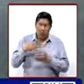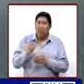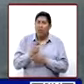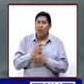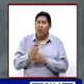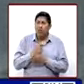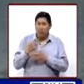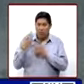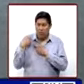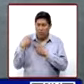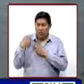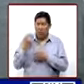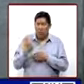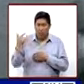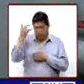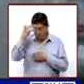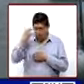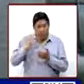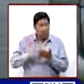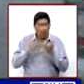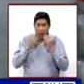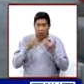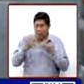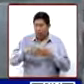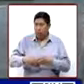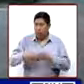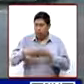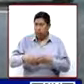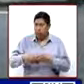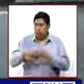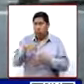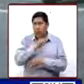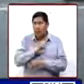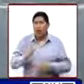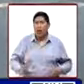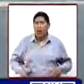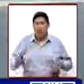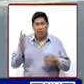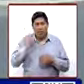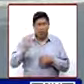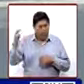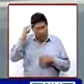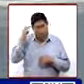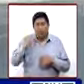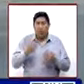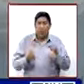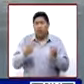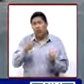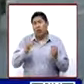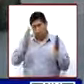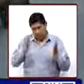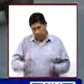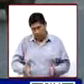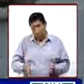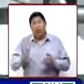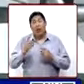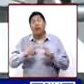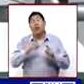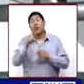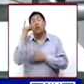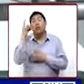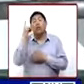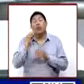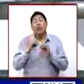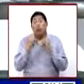costos a cargo del municipio alteño. Esto gracias a un acuerdo suscrito entre la Alcaldía de la Ciudad del Alto y los transportistas. En el resto del país,